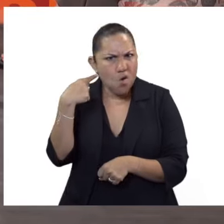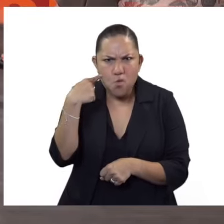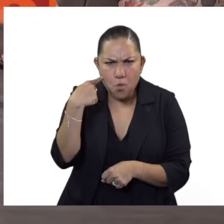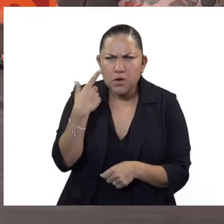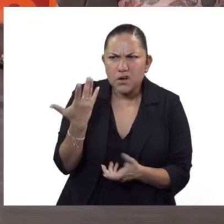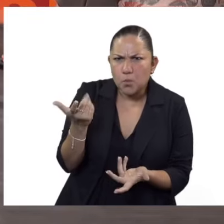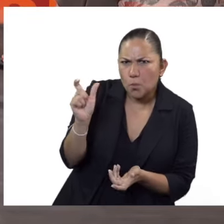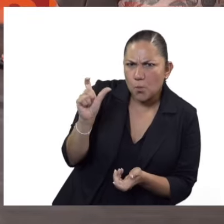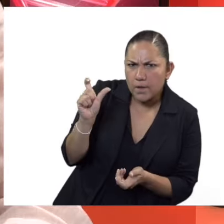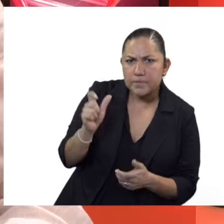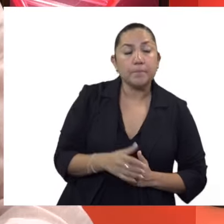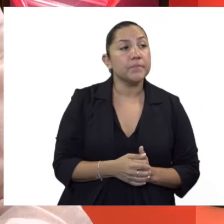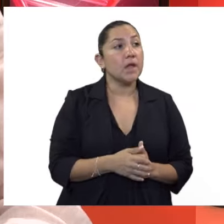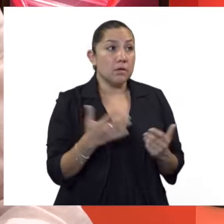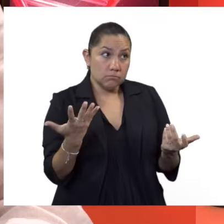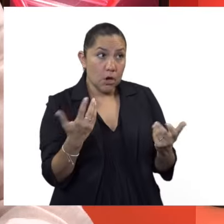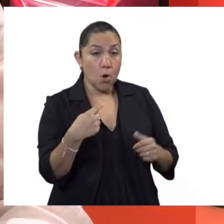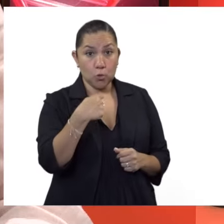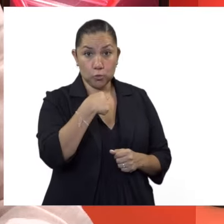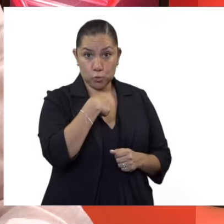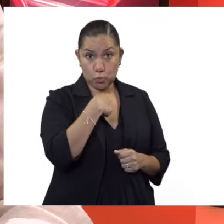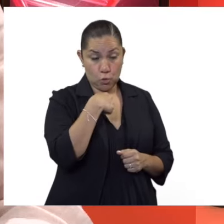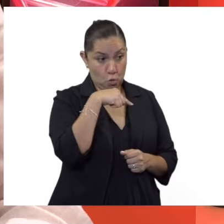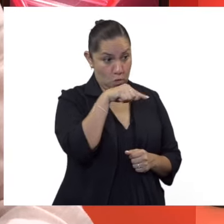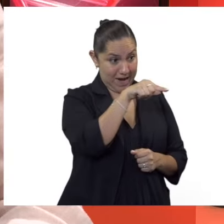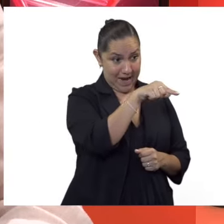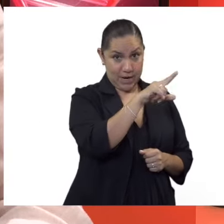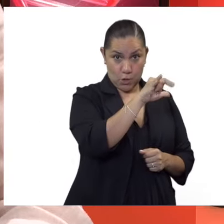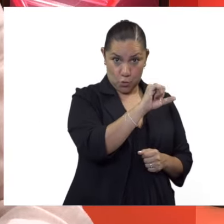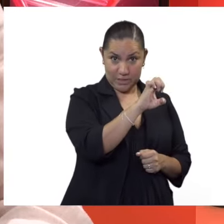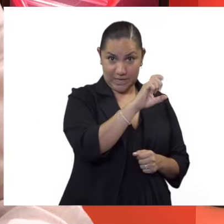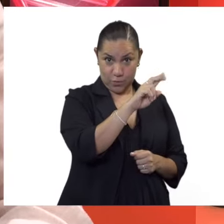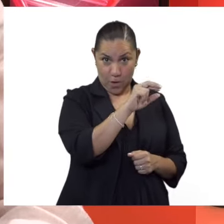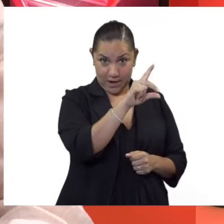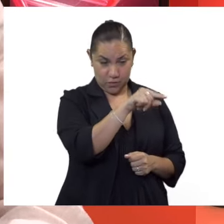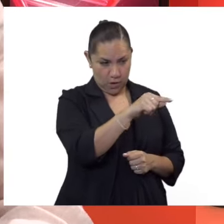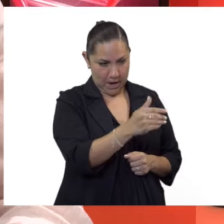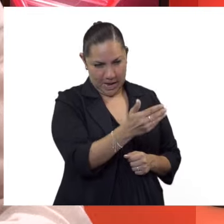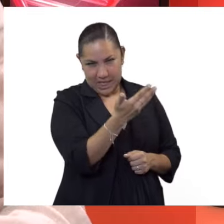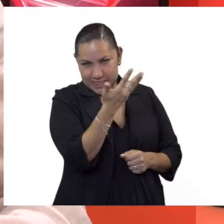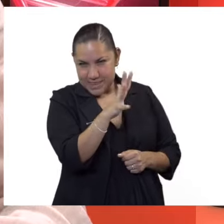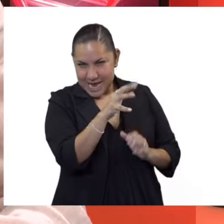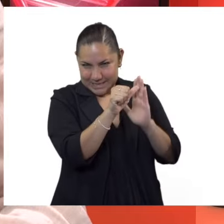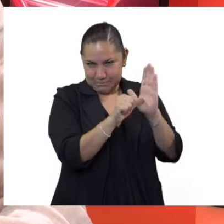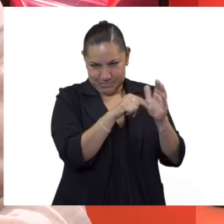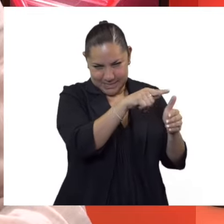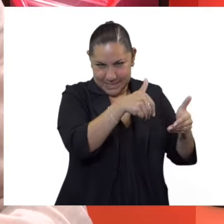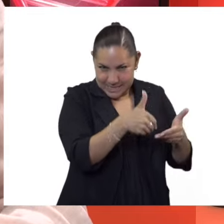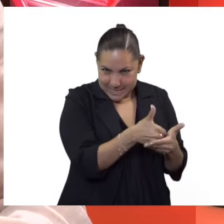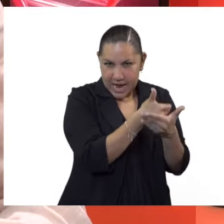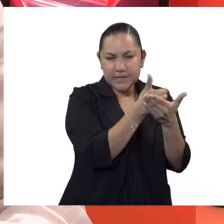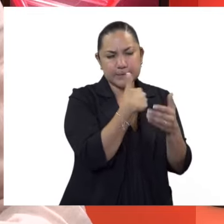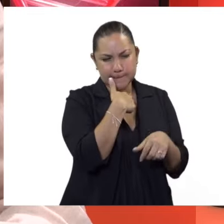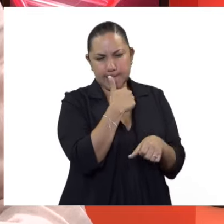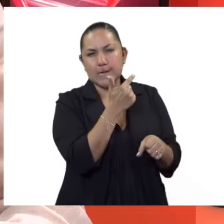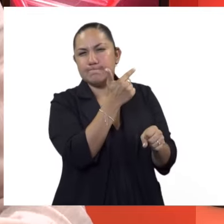cuenta alrededor de los 10 meses que tenía Luis Eduardo eh Porque noté